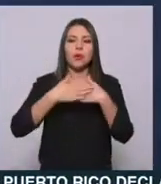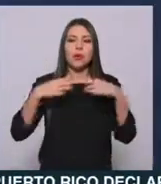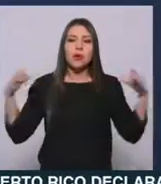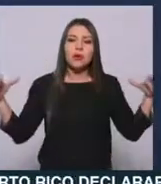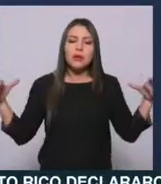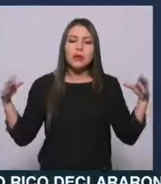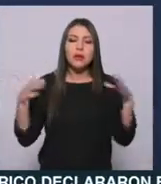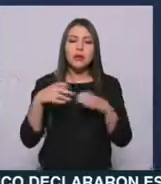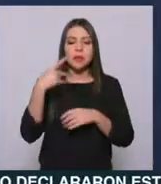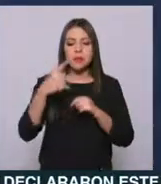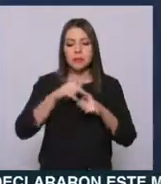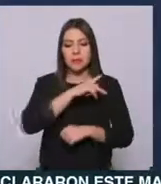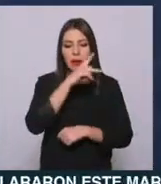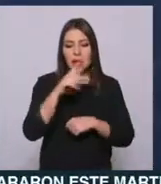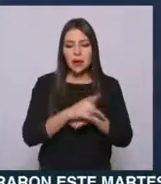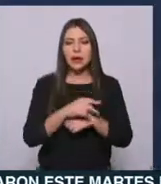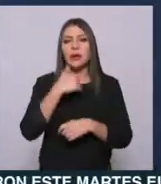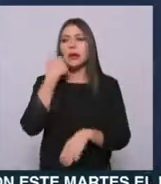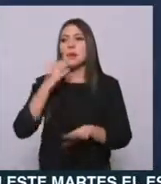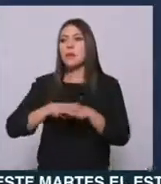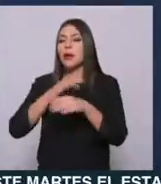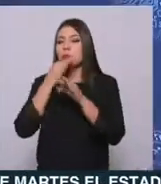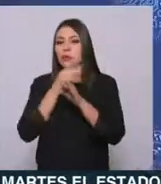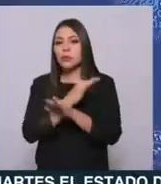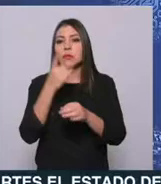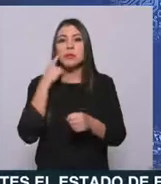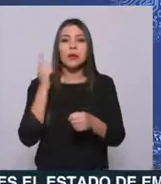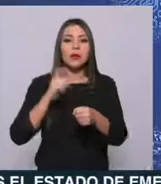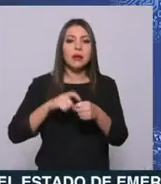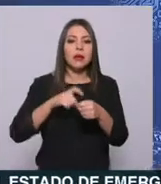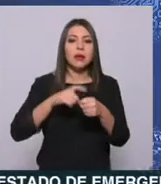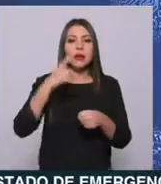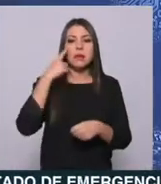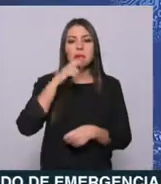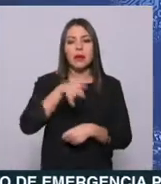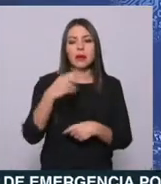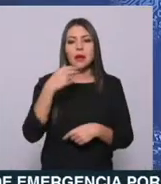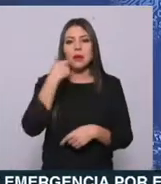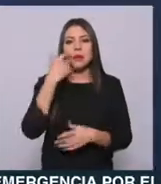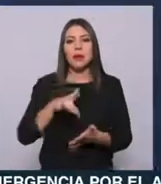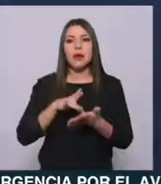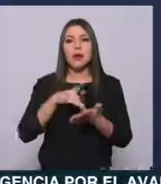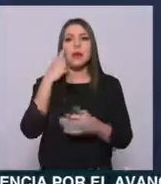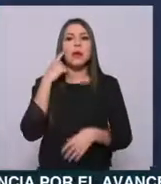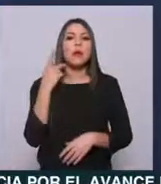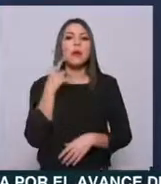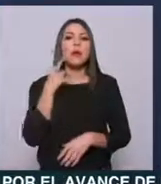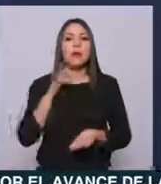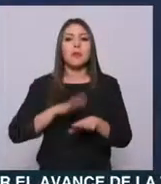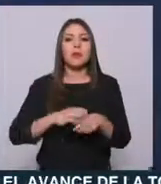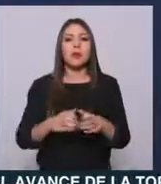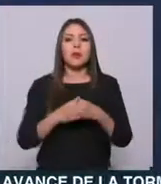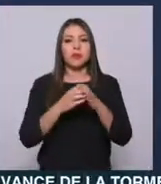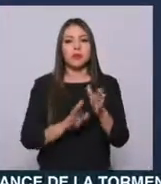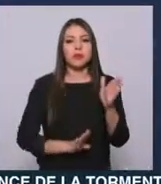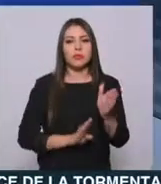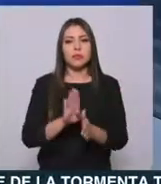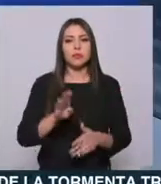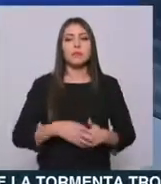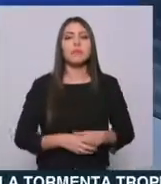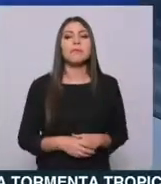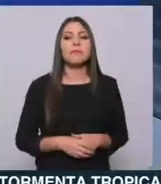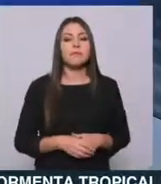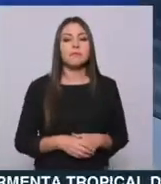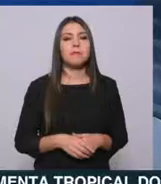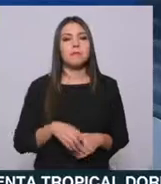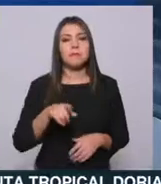eso la conformación de una plataforma política con miras a ser una fuerza política superior. Dices que hay cambios, Estefaní, que la vida va